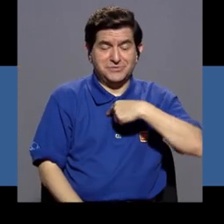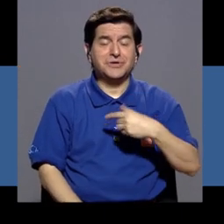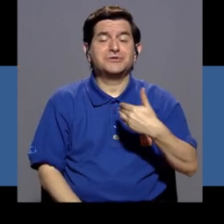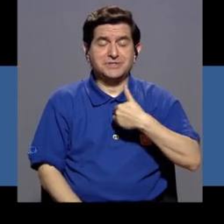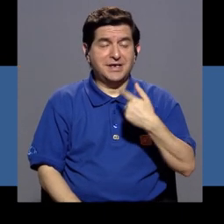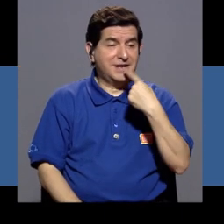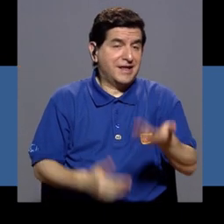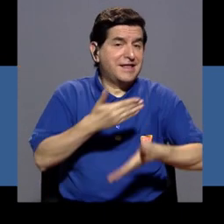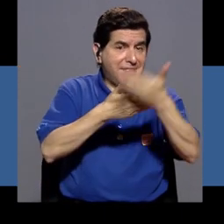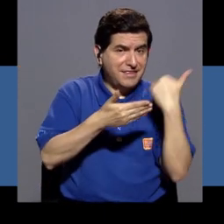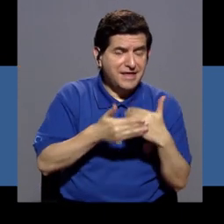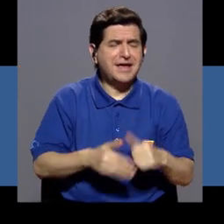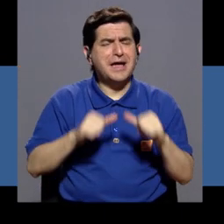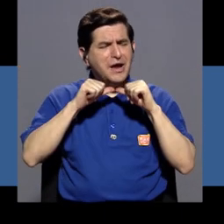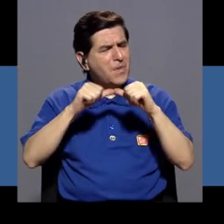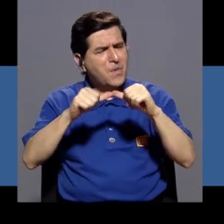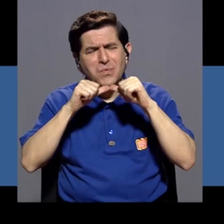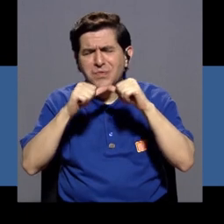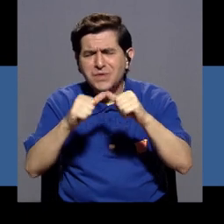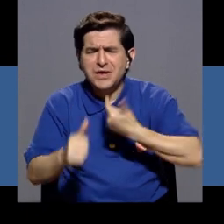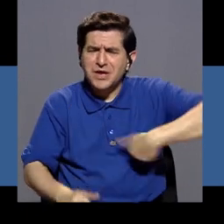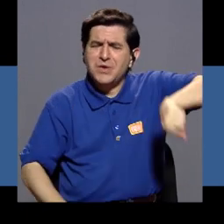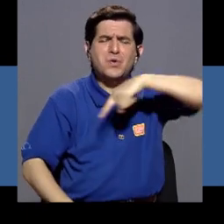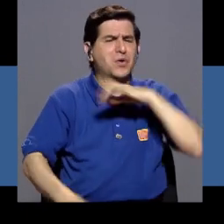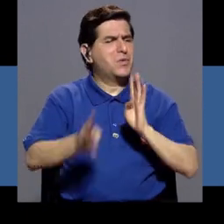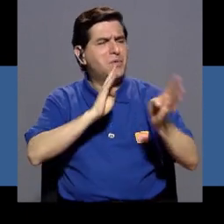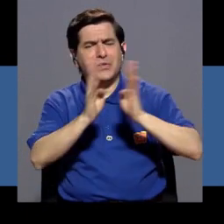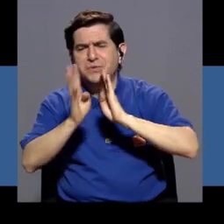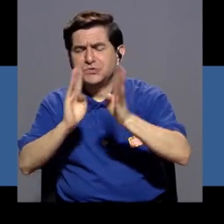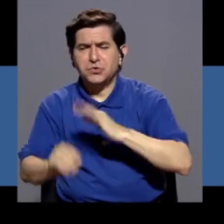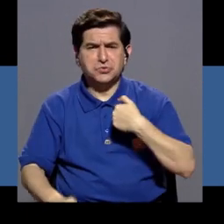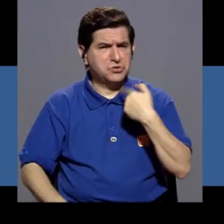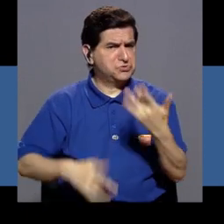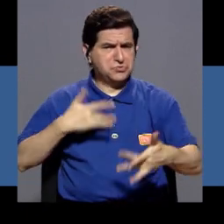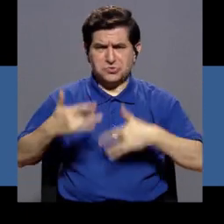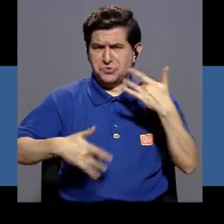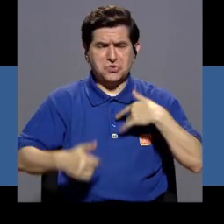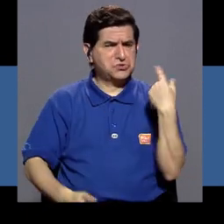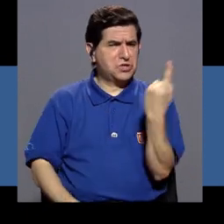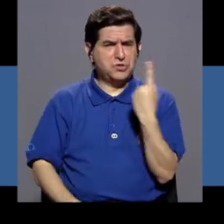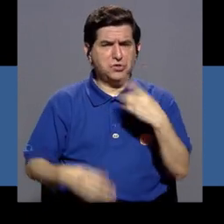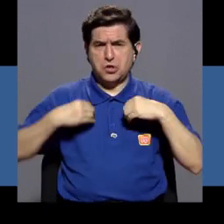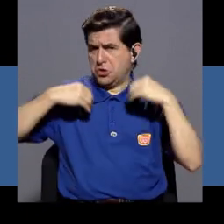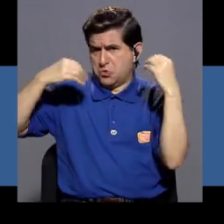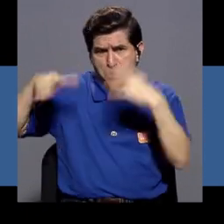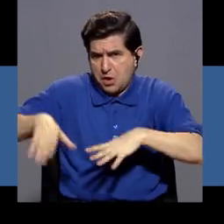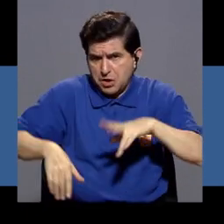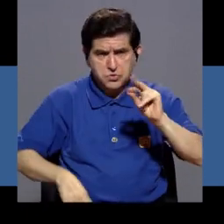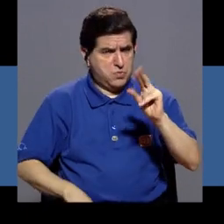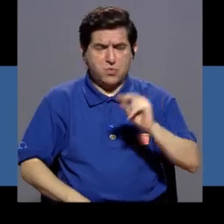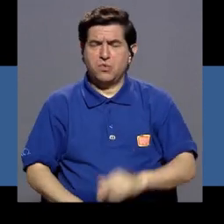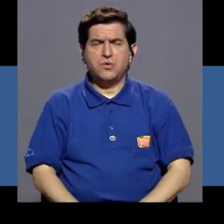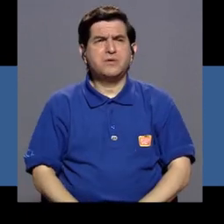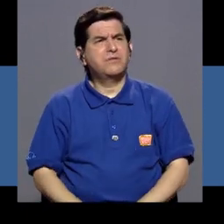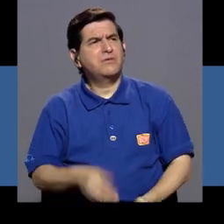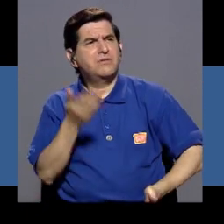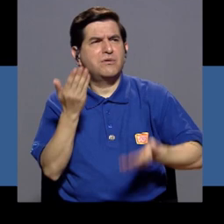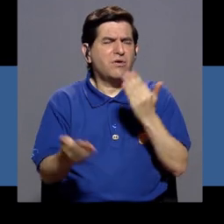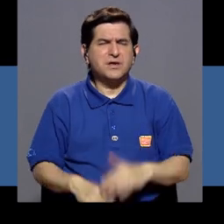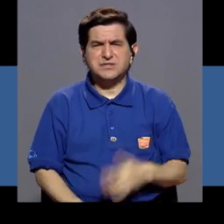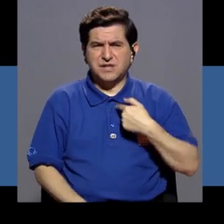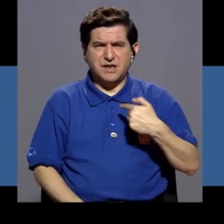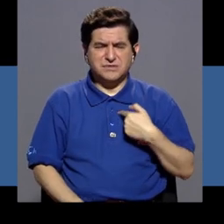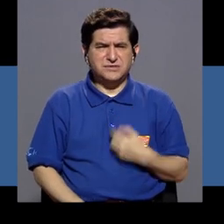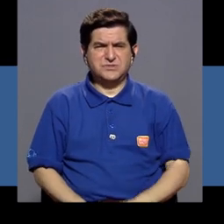conectividad que te mencionaba antes. Nosotros constantemente estamos hablando. Entonces, yo no me he sentido sola, no me he sentido abandonada, no me he sentido